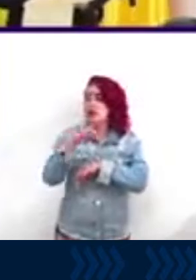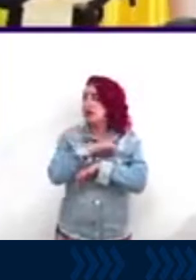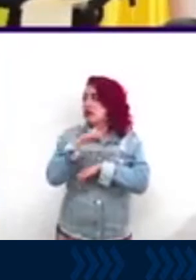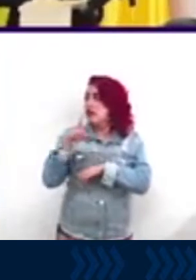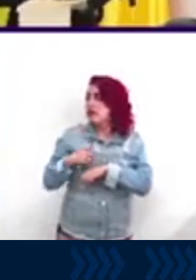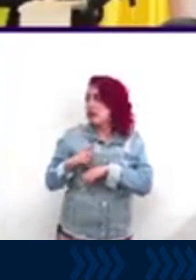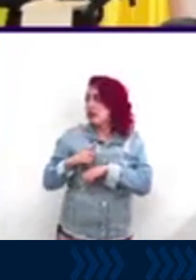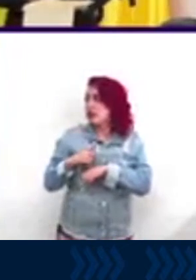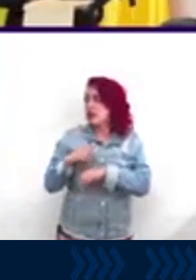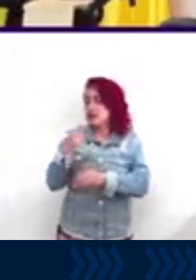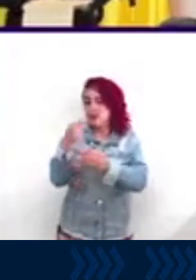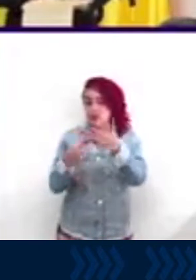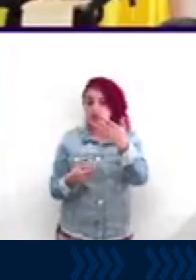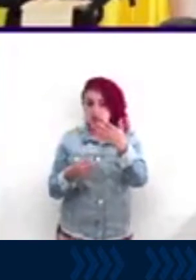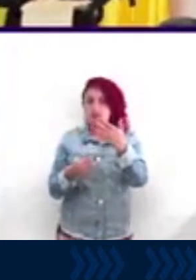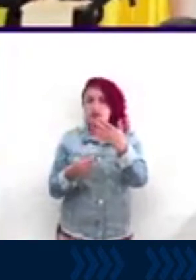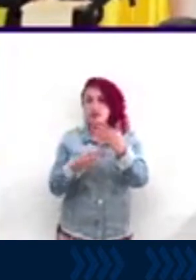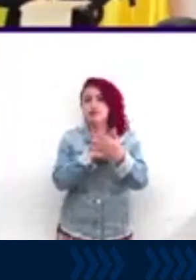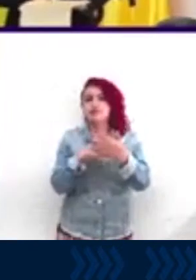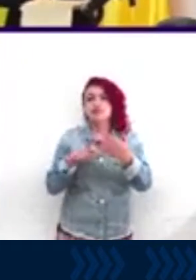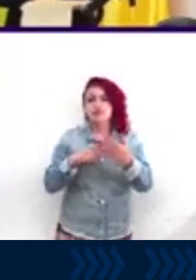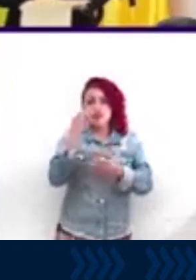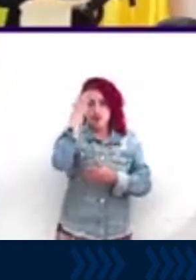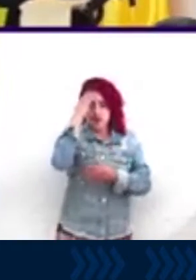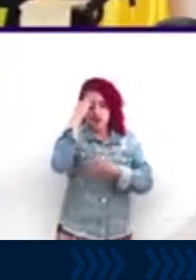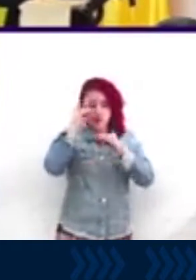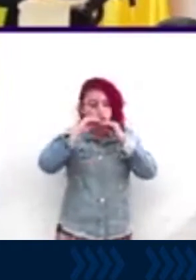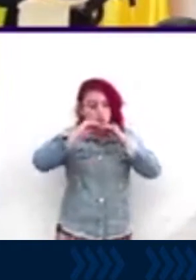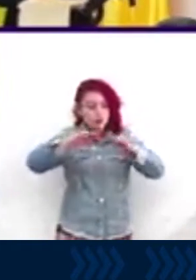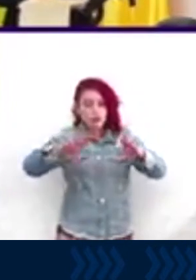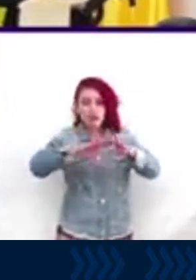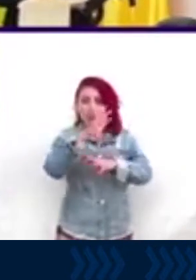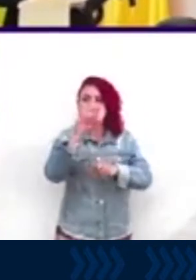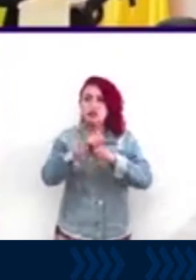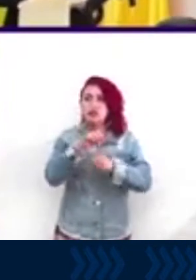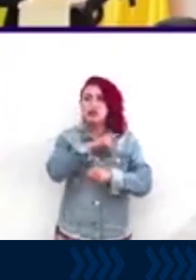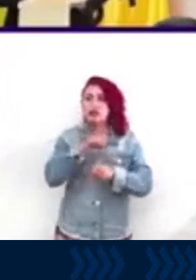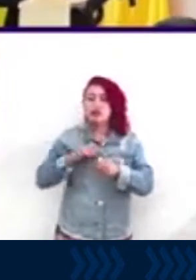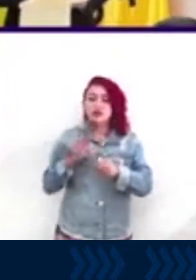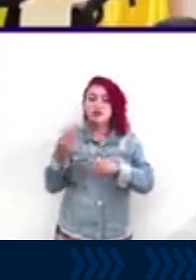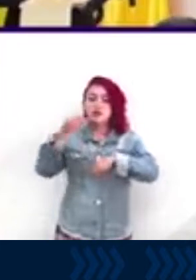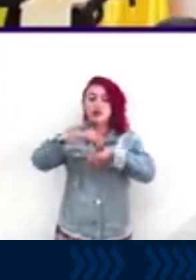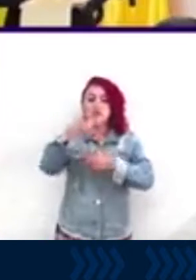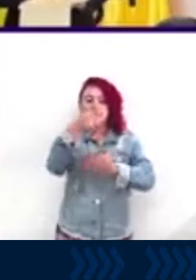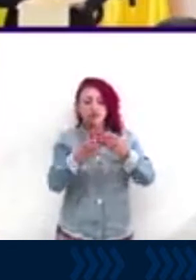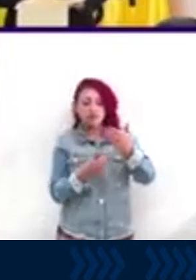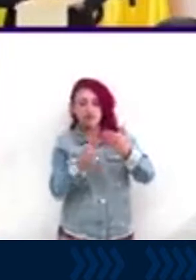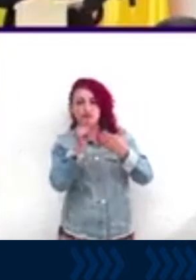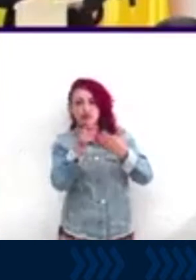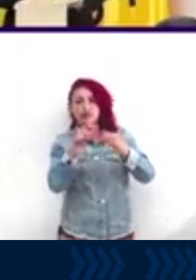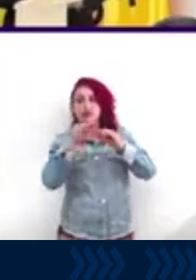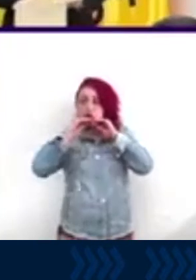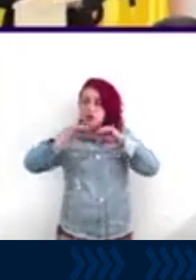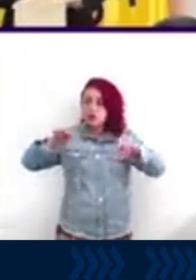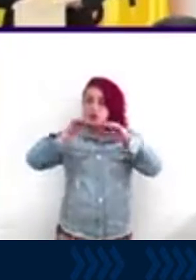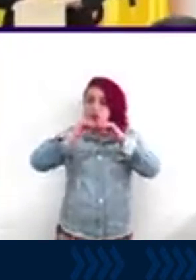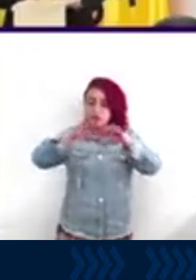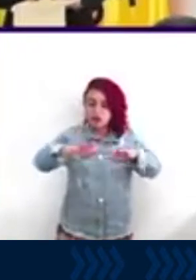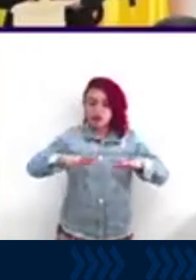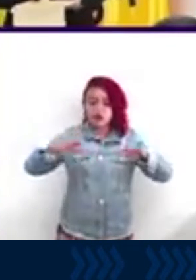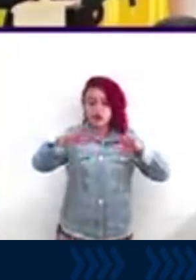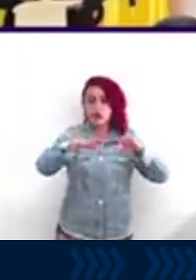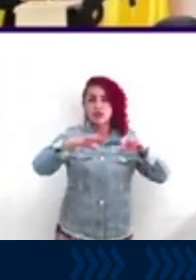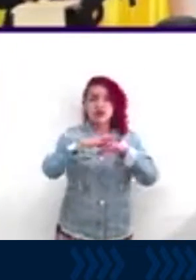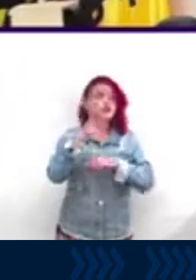que enlistarse, tiene que tener conocimiento la conferencia, se tiene que enlistar y se tiene que comunicar al Pleno